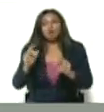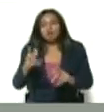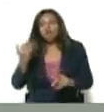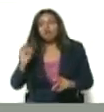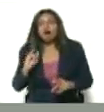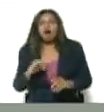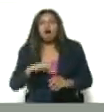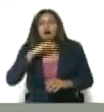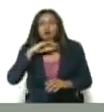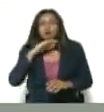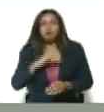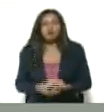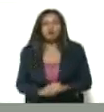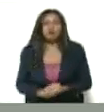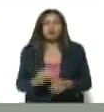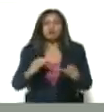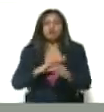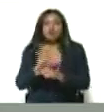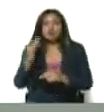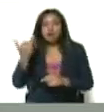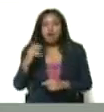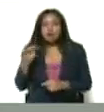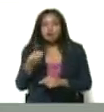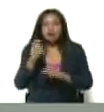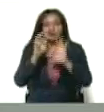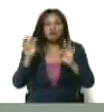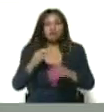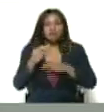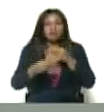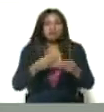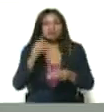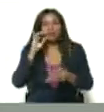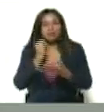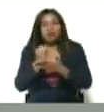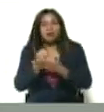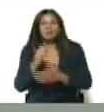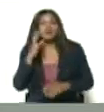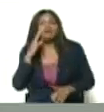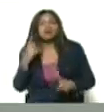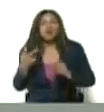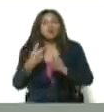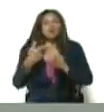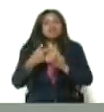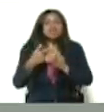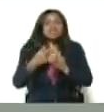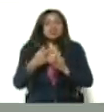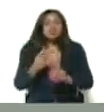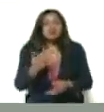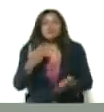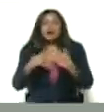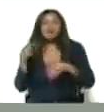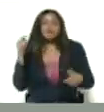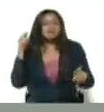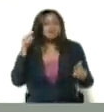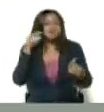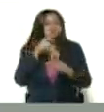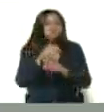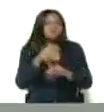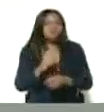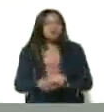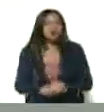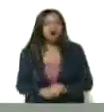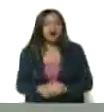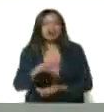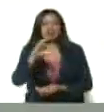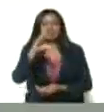prueba del coronavirus. Los que den positivo van directo al